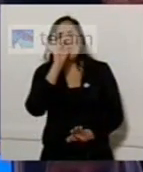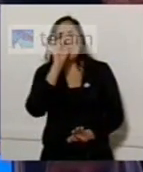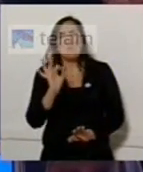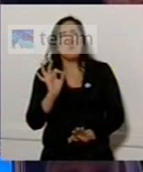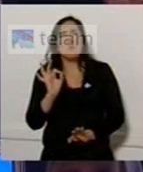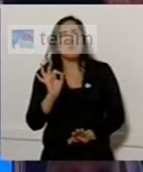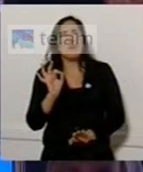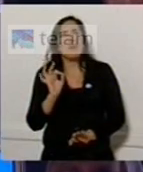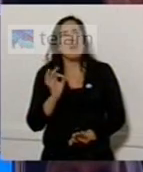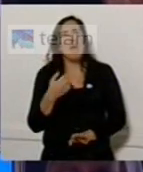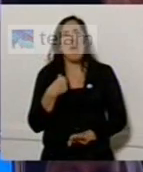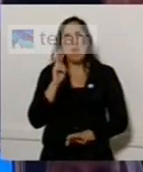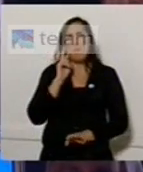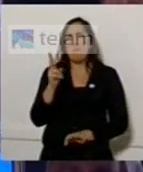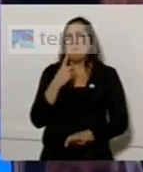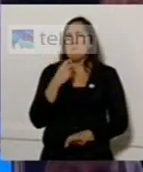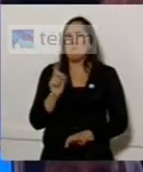nunca la había notado, pero